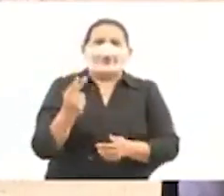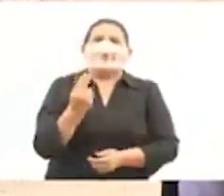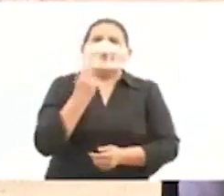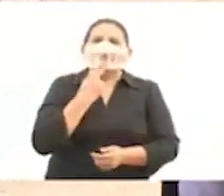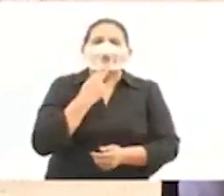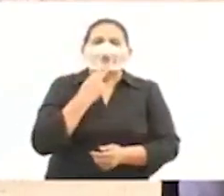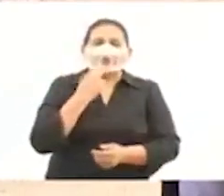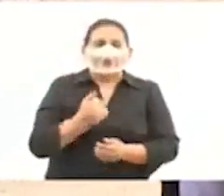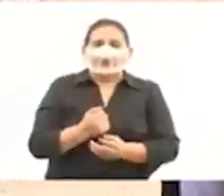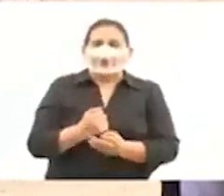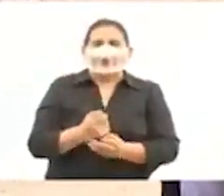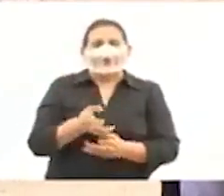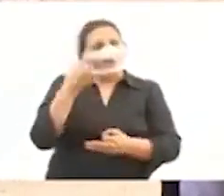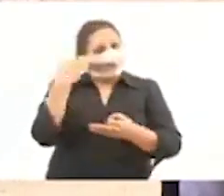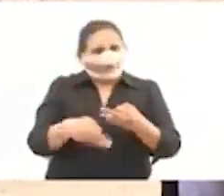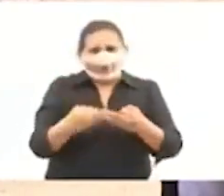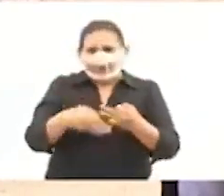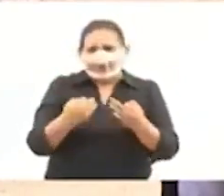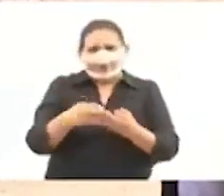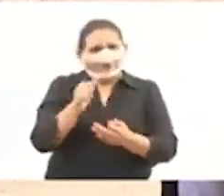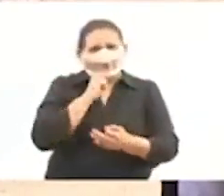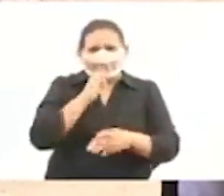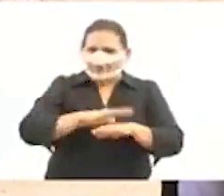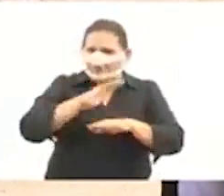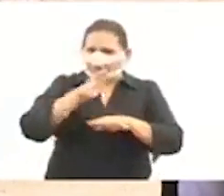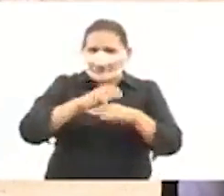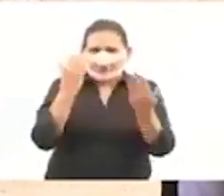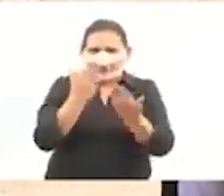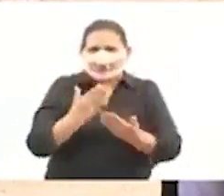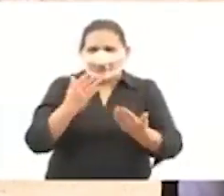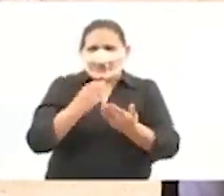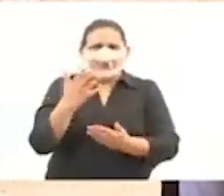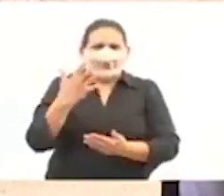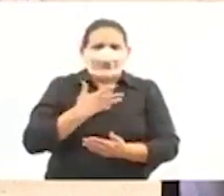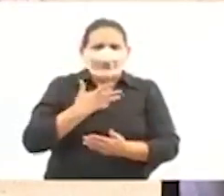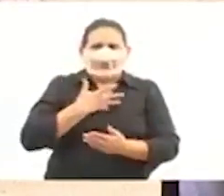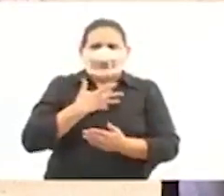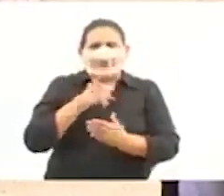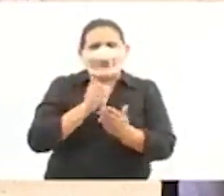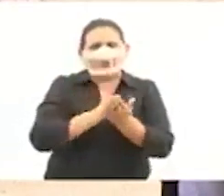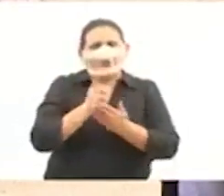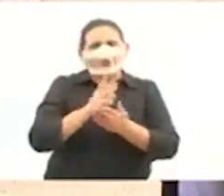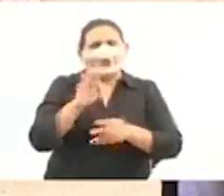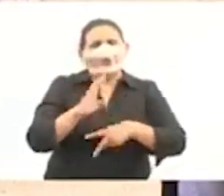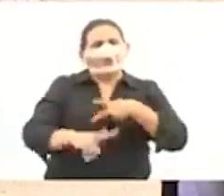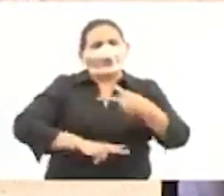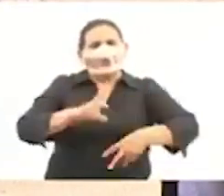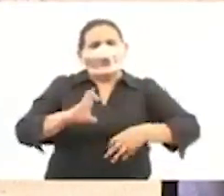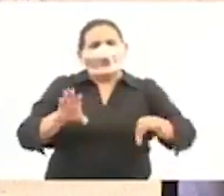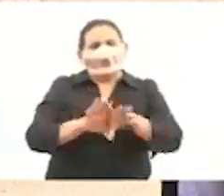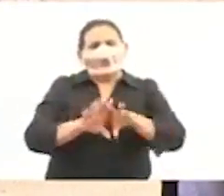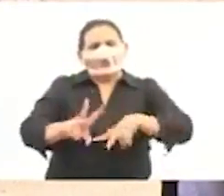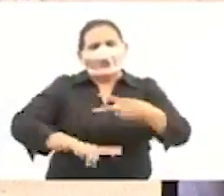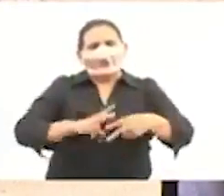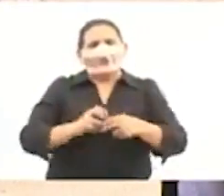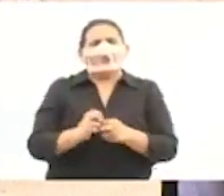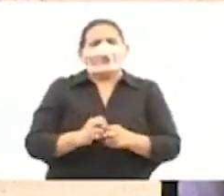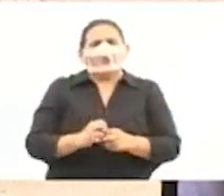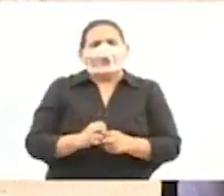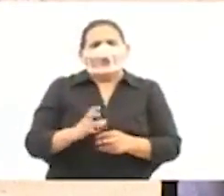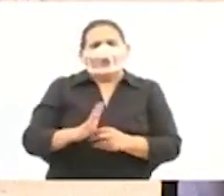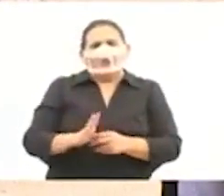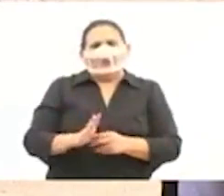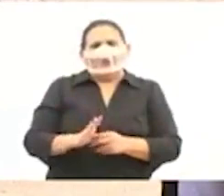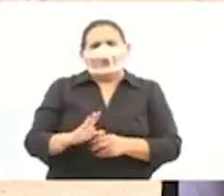y aunque falta todavía mucho por hacer tenemos también algunos datos que nos dan muestra del buen camino que vamos por ejemplo de acuerdo